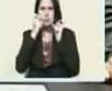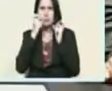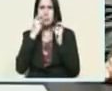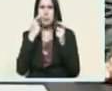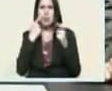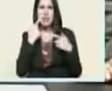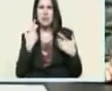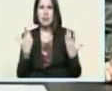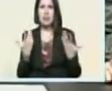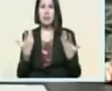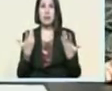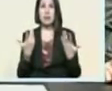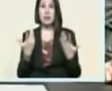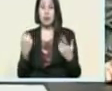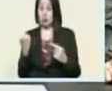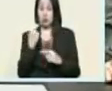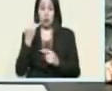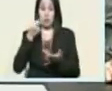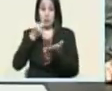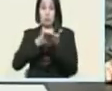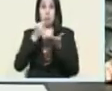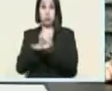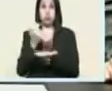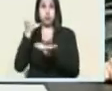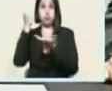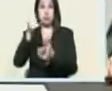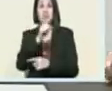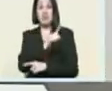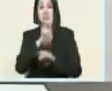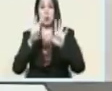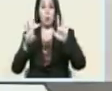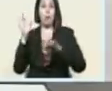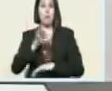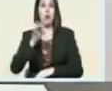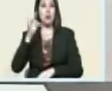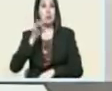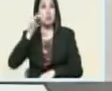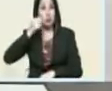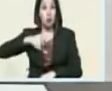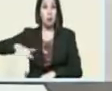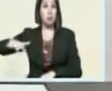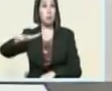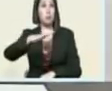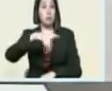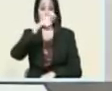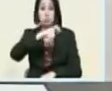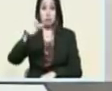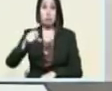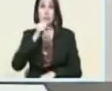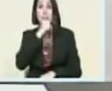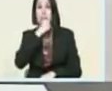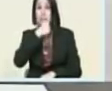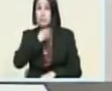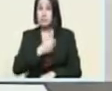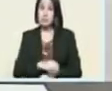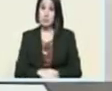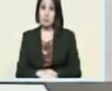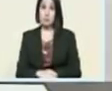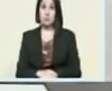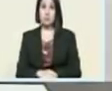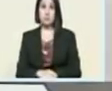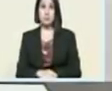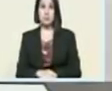por favor. Solo estaban pensionados el 19% de las personas en edad de ser